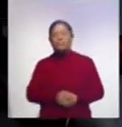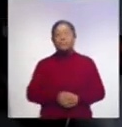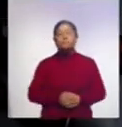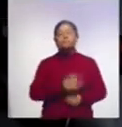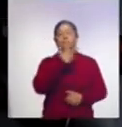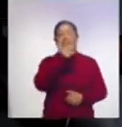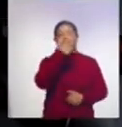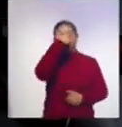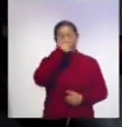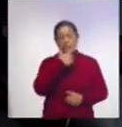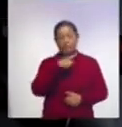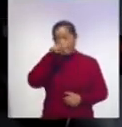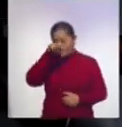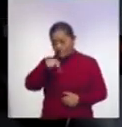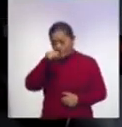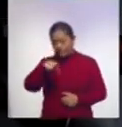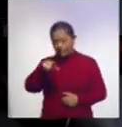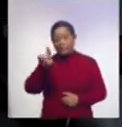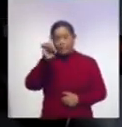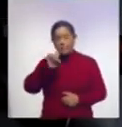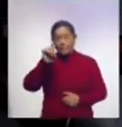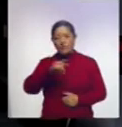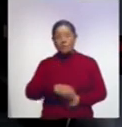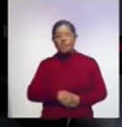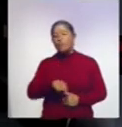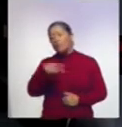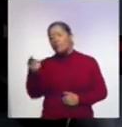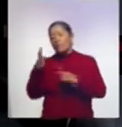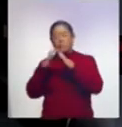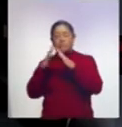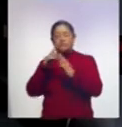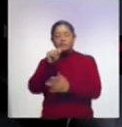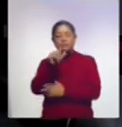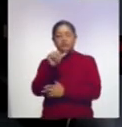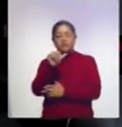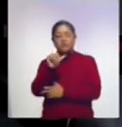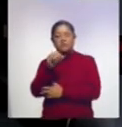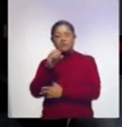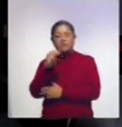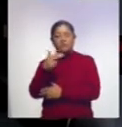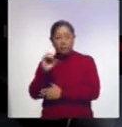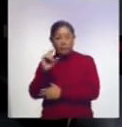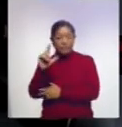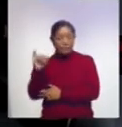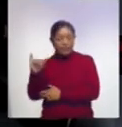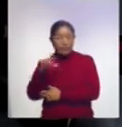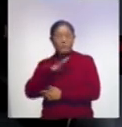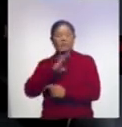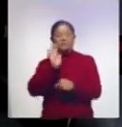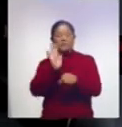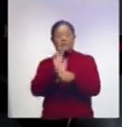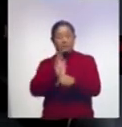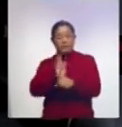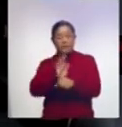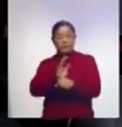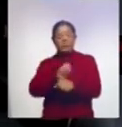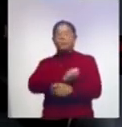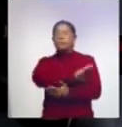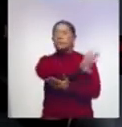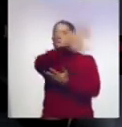día, junto con la Casa Tlaoli, tenemos la proyección de una película porque tenemos cine al aire